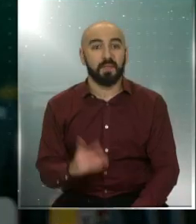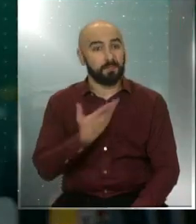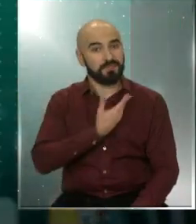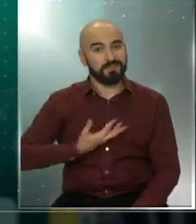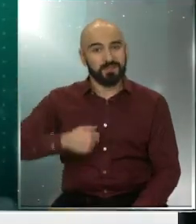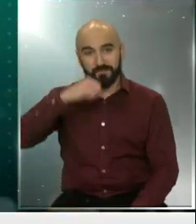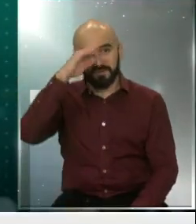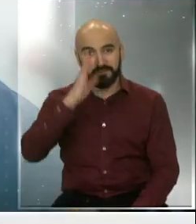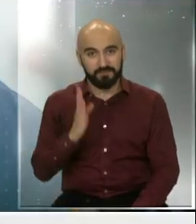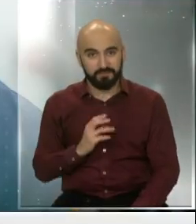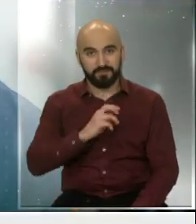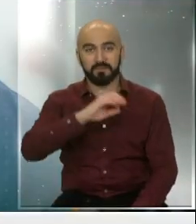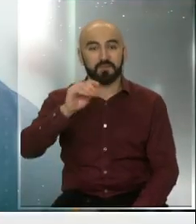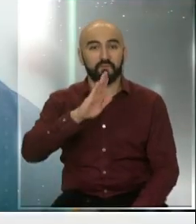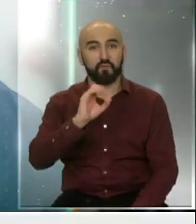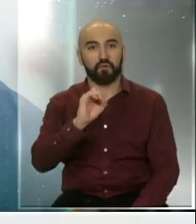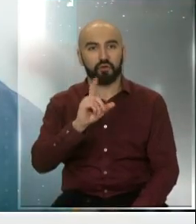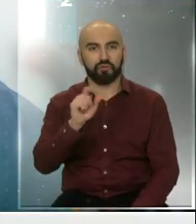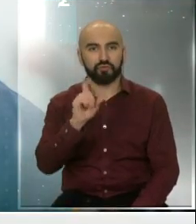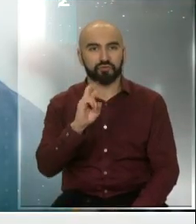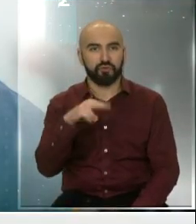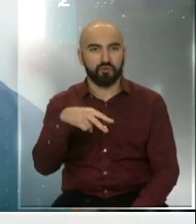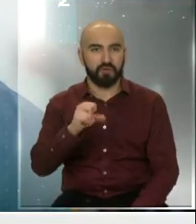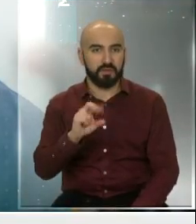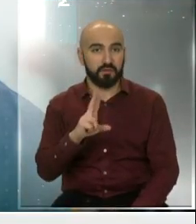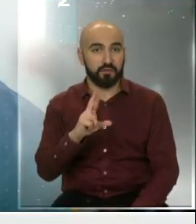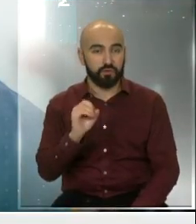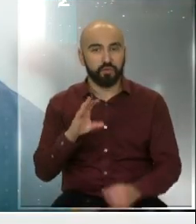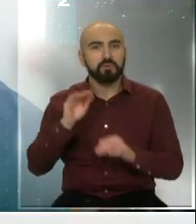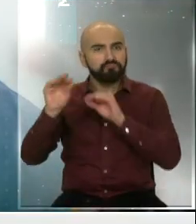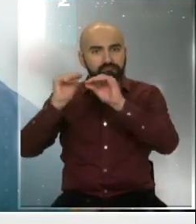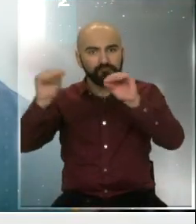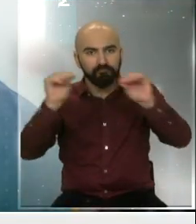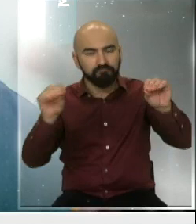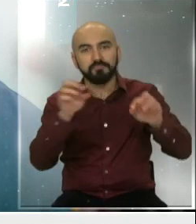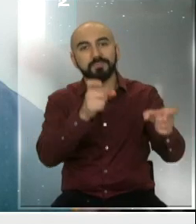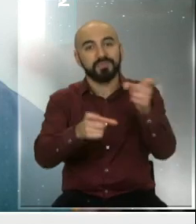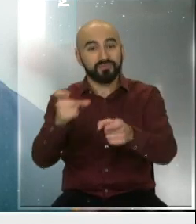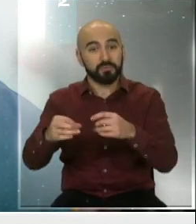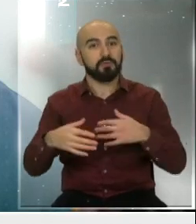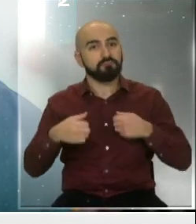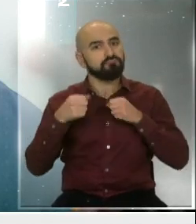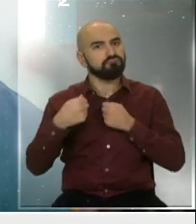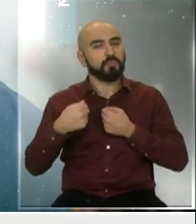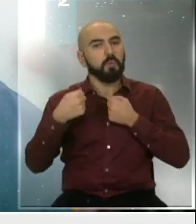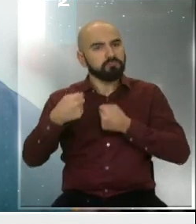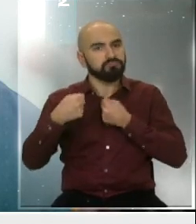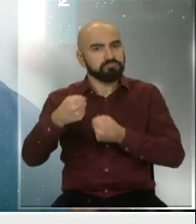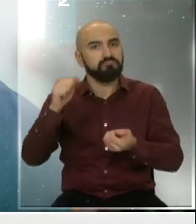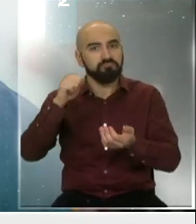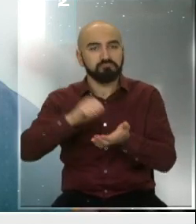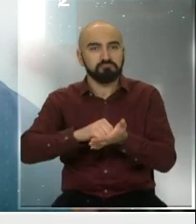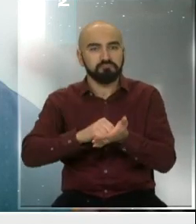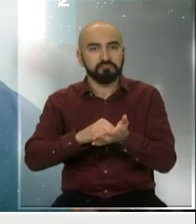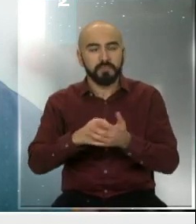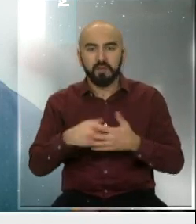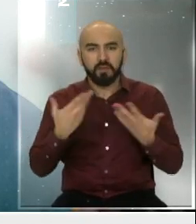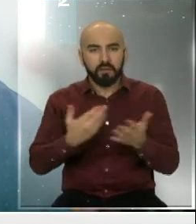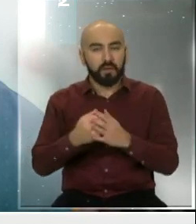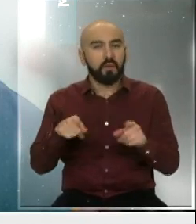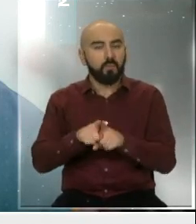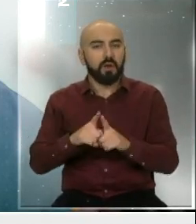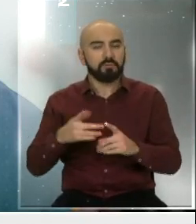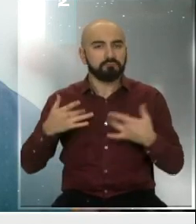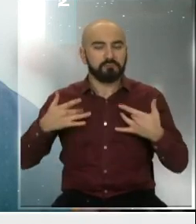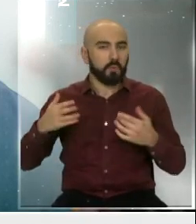El presidente de Brasil, Jair Bolsonaro, convocó este domingo a manifestantes que, rompiendo la cuarentena debido al nuevo coronavirus, protestaron para que